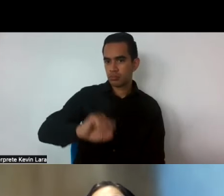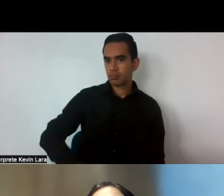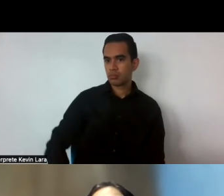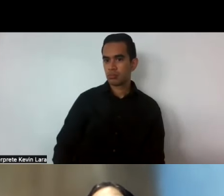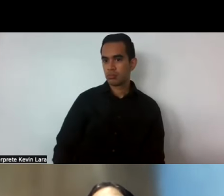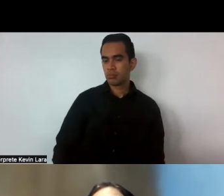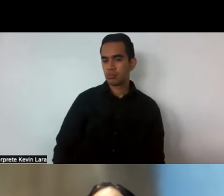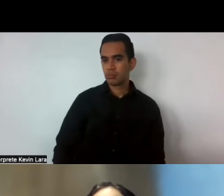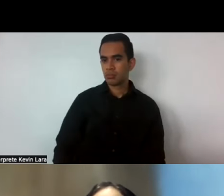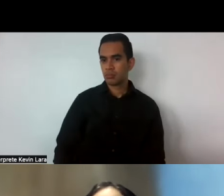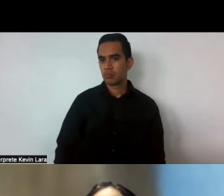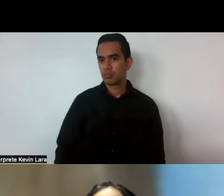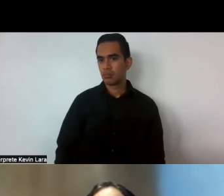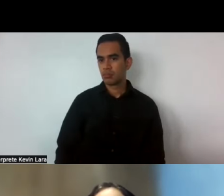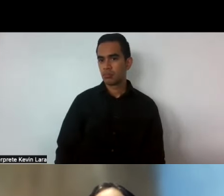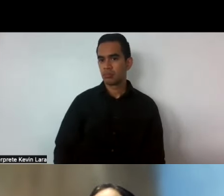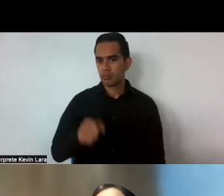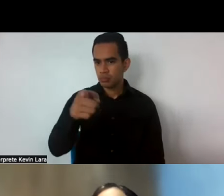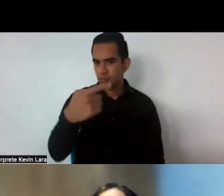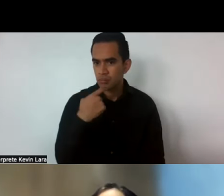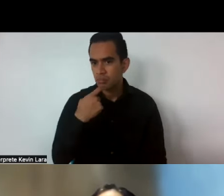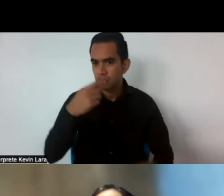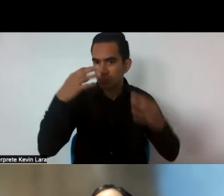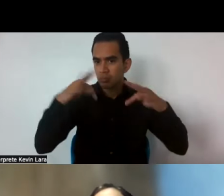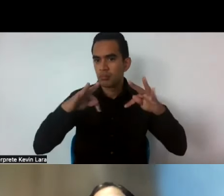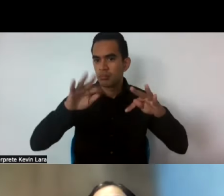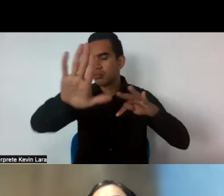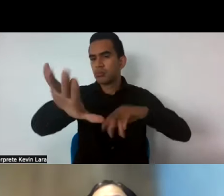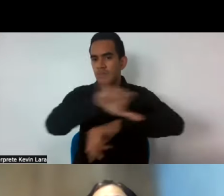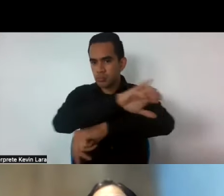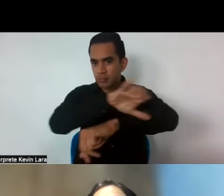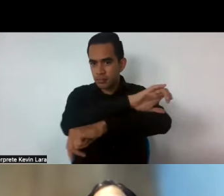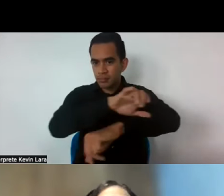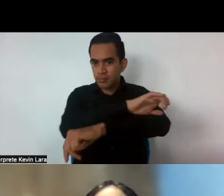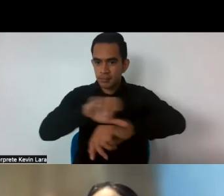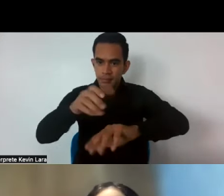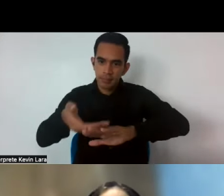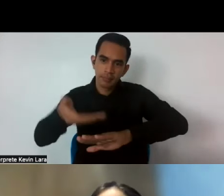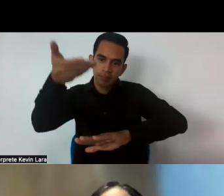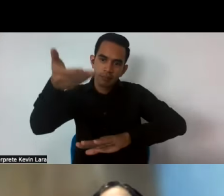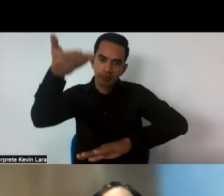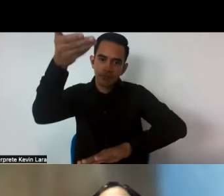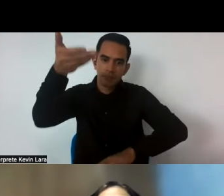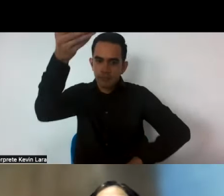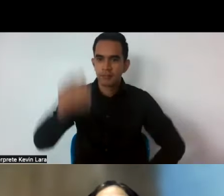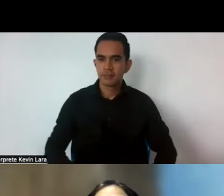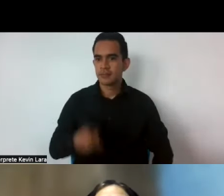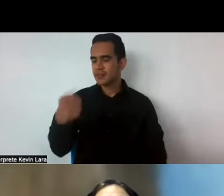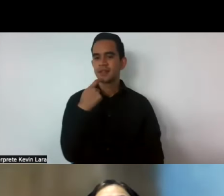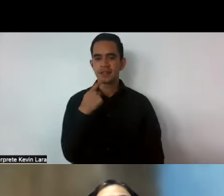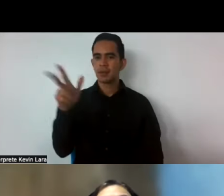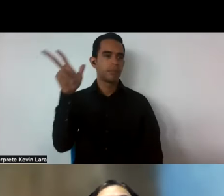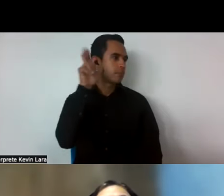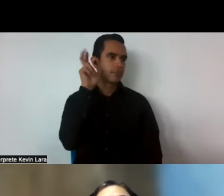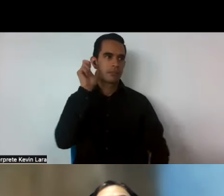intentemos con el volumen de tu computadora. Nosotros la escuchamos bien, Porque no te Leiva. escuchamos.